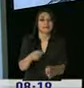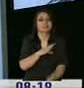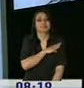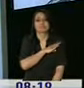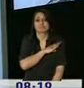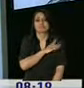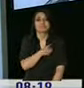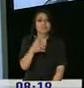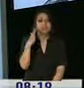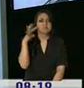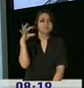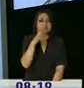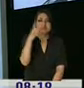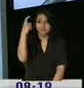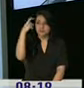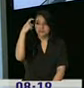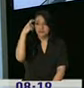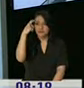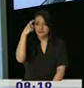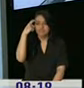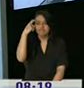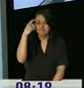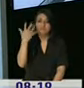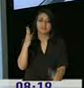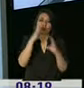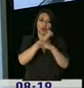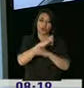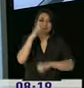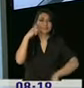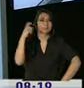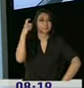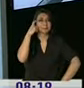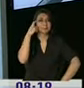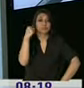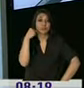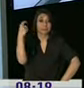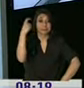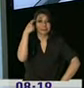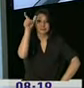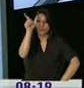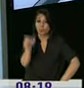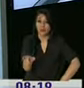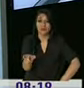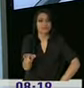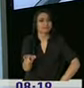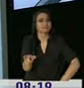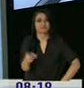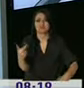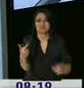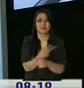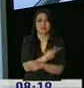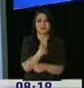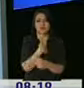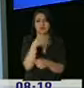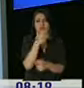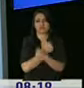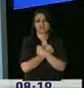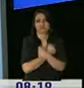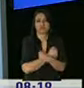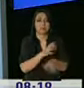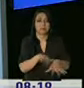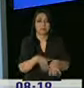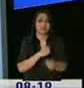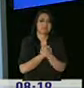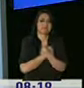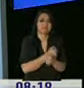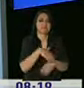que pienso, hablo y medito en las noches, cada vez que pienso en el ser humano, cada día quiero más a mi perro, porque mi perro es el único que